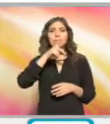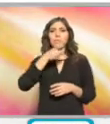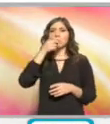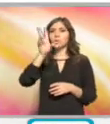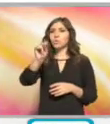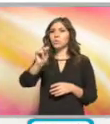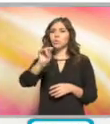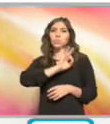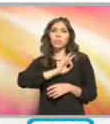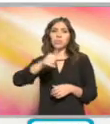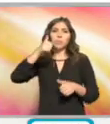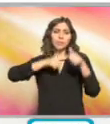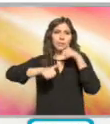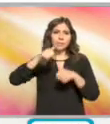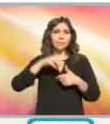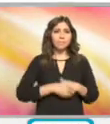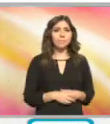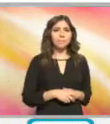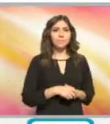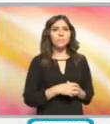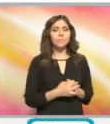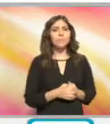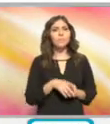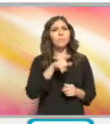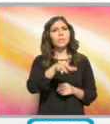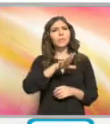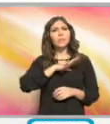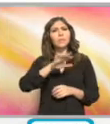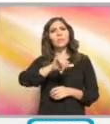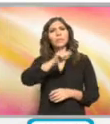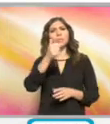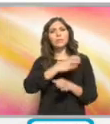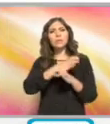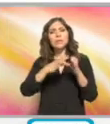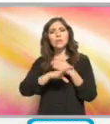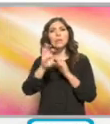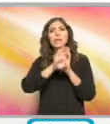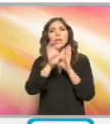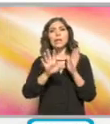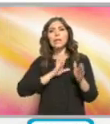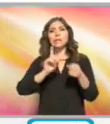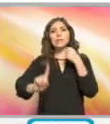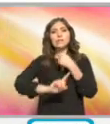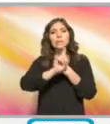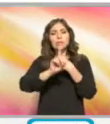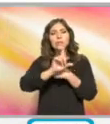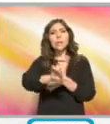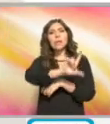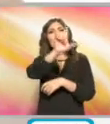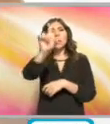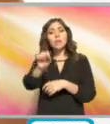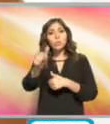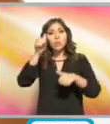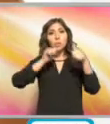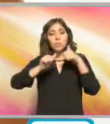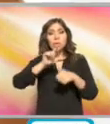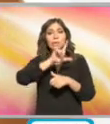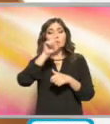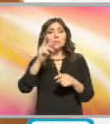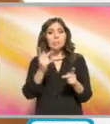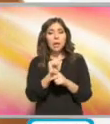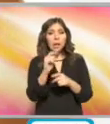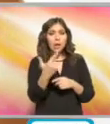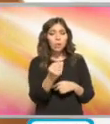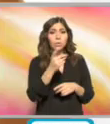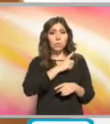que no se puede operar, ¿no? Oye, ¿y tiene algún tipo de efectos secundarios? ¿Hay que tener cuidado con este tipo de procedimientos o en